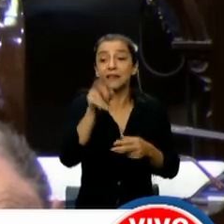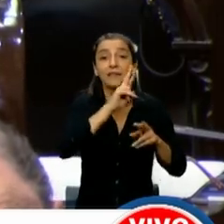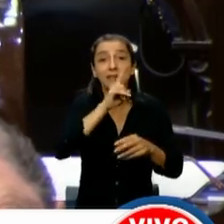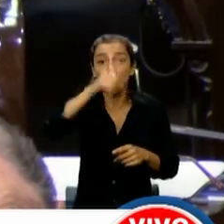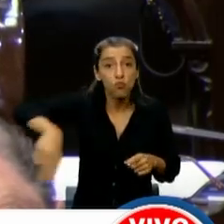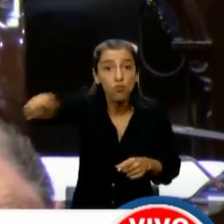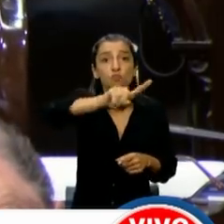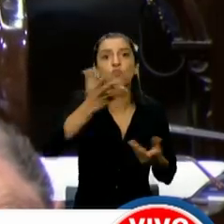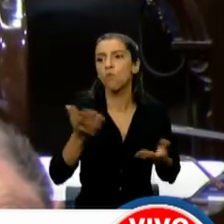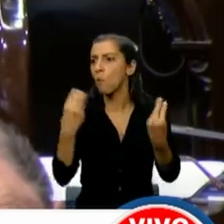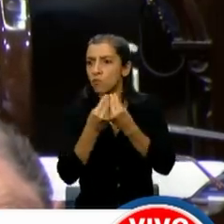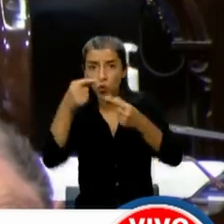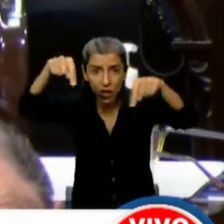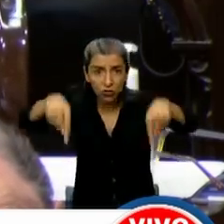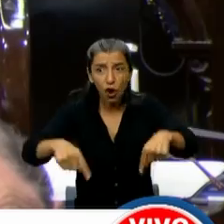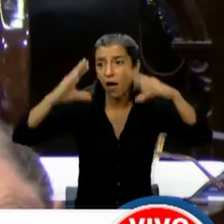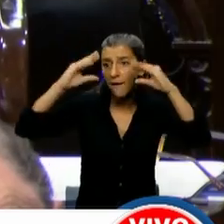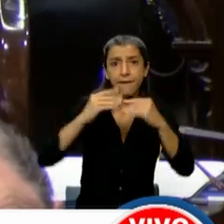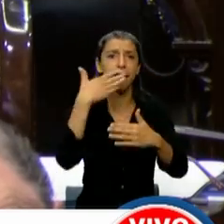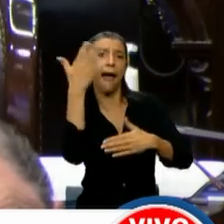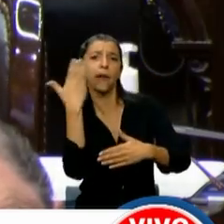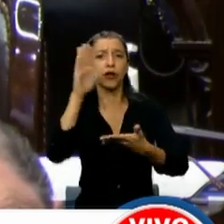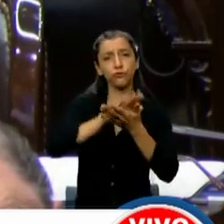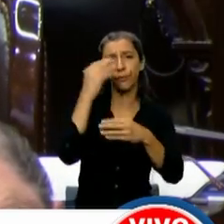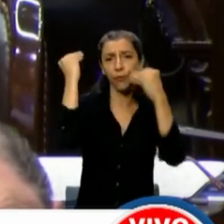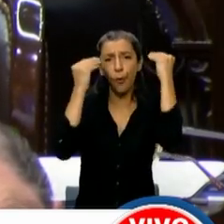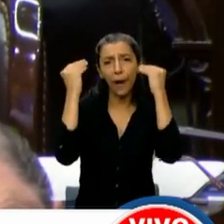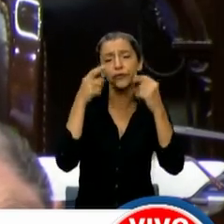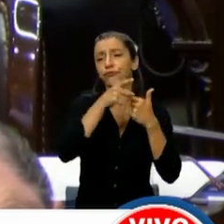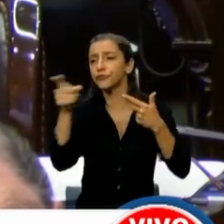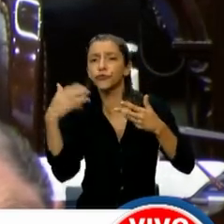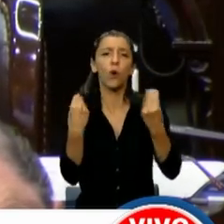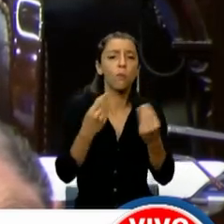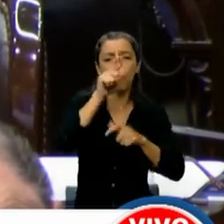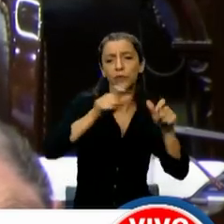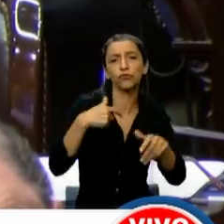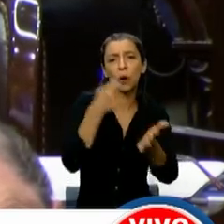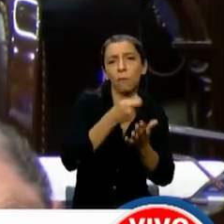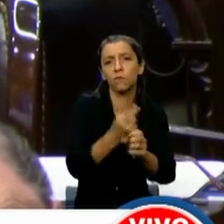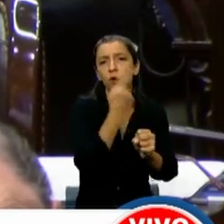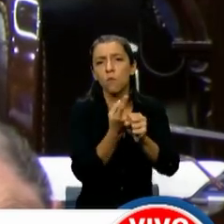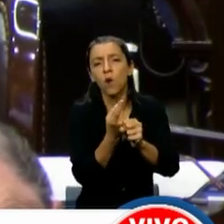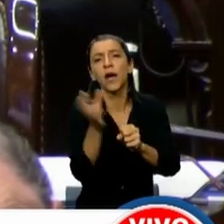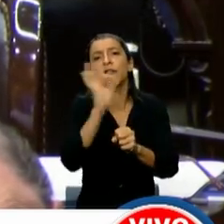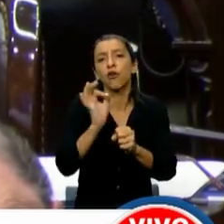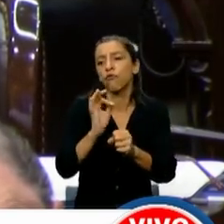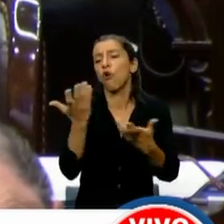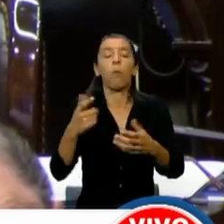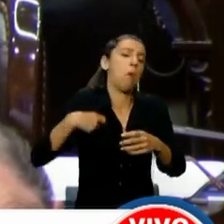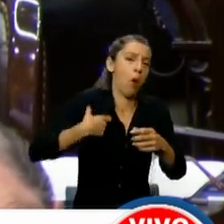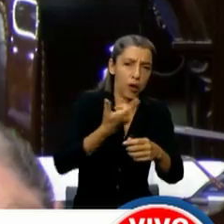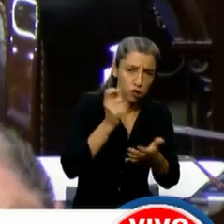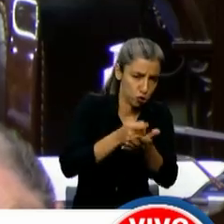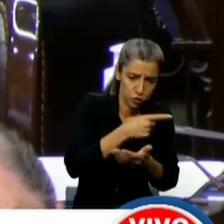que muchas hoy esta noche hablaron de su preocupación por gente que no puede pagar las obras sociales